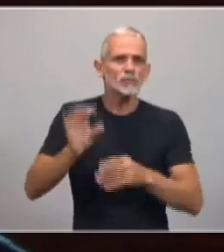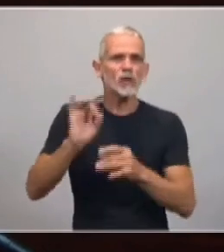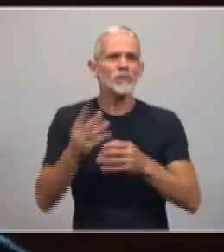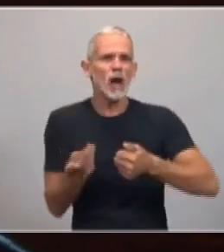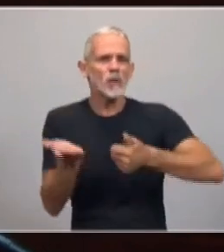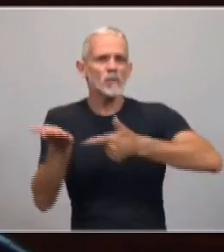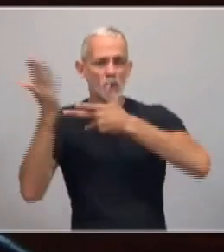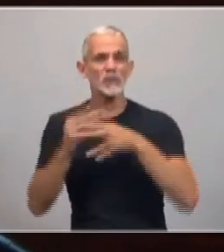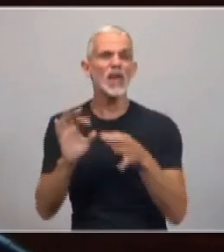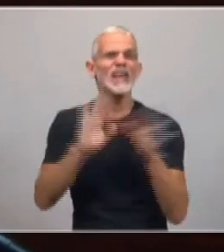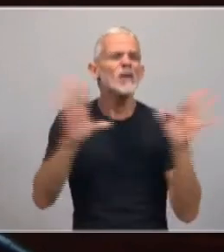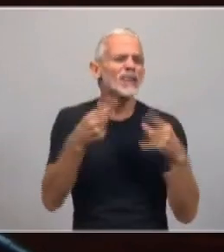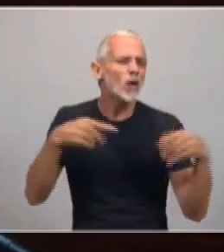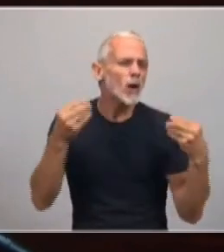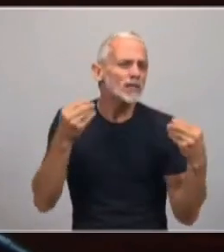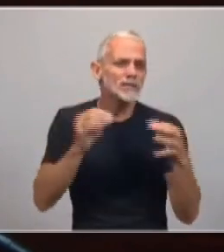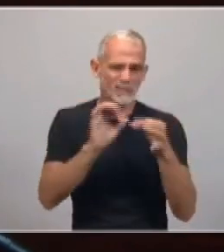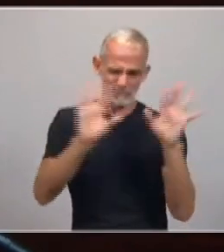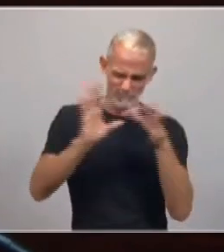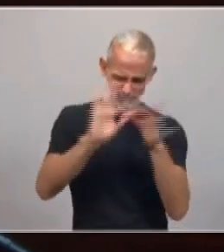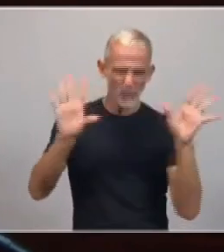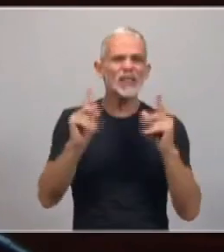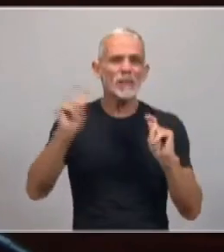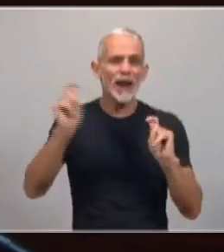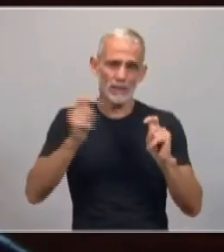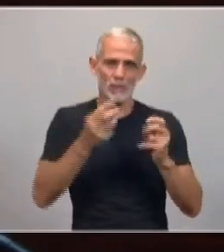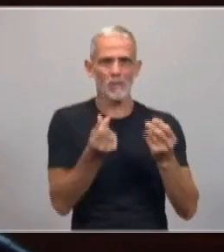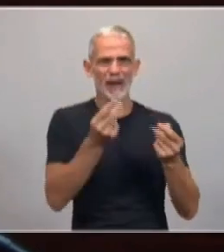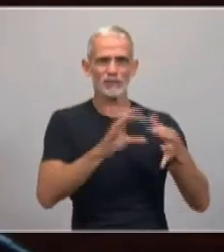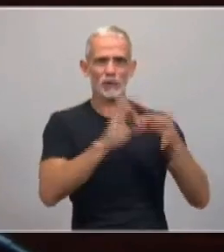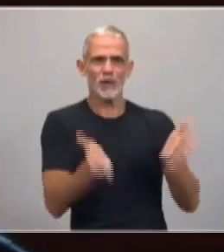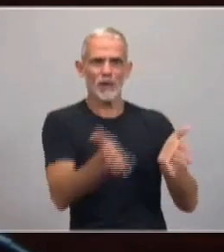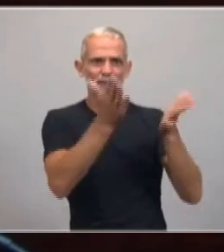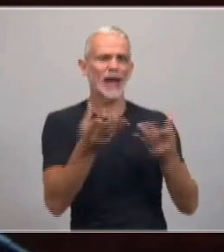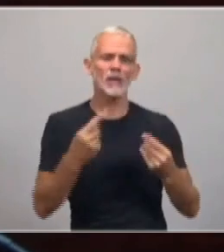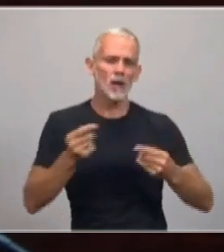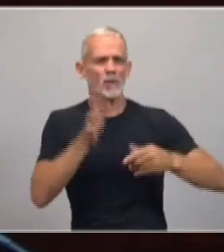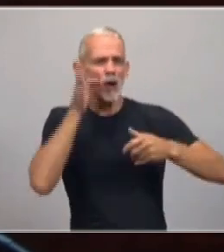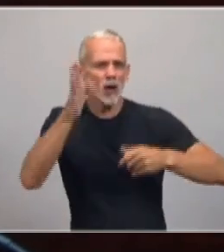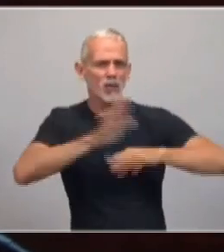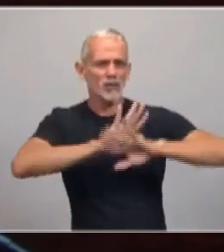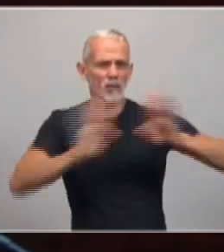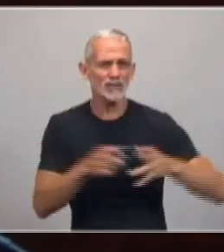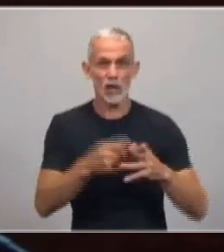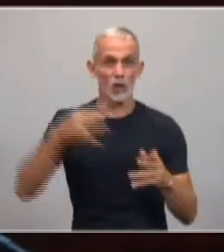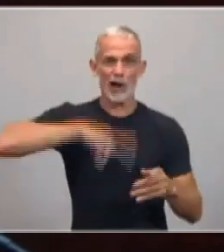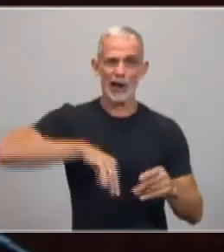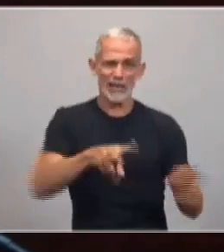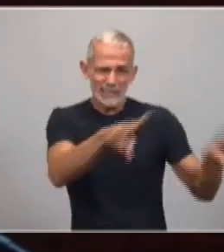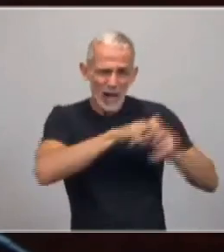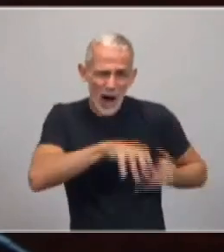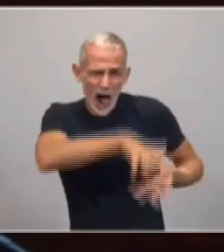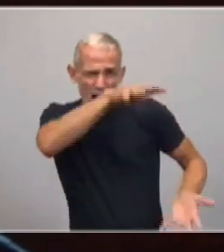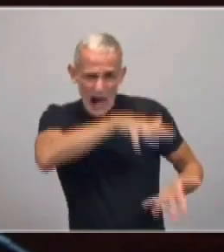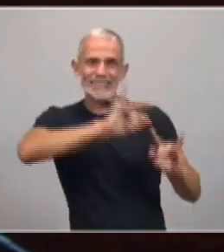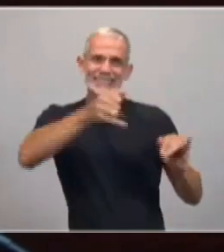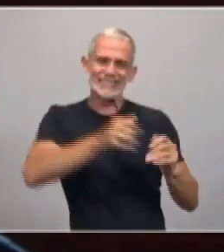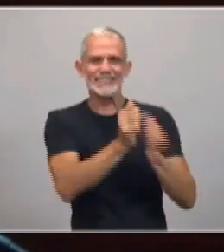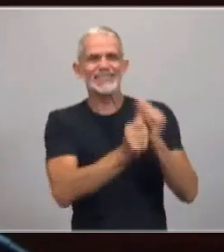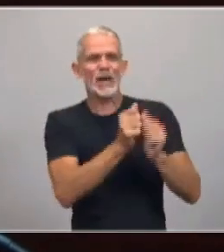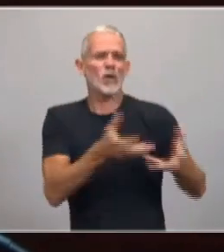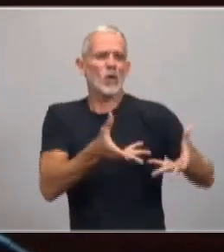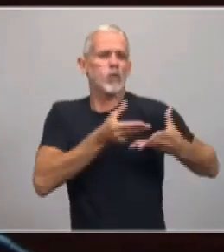la famosa libertad era solo libertad para los precios, libertad para el abuso, libertad de ganancia desmedida para los